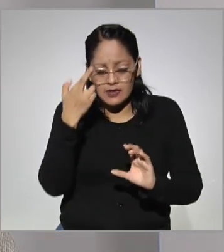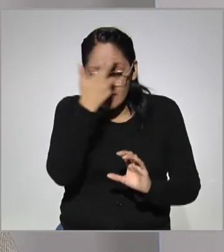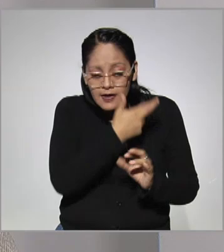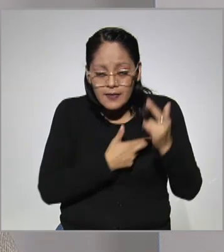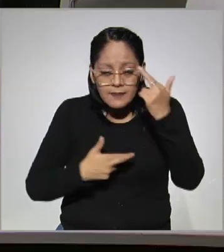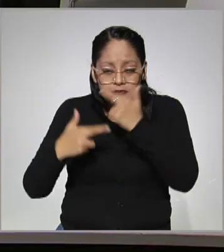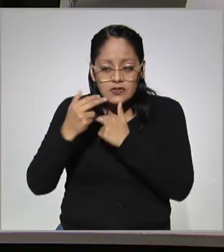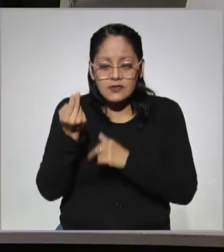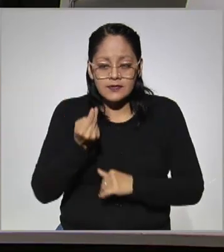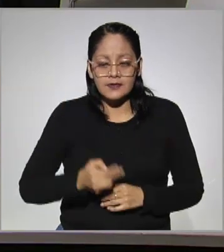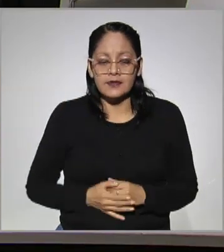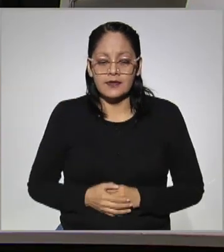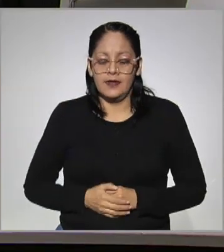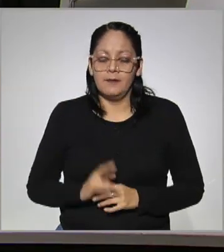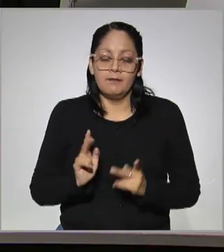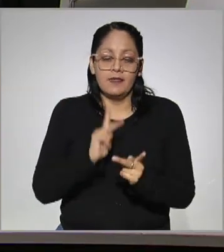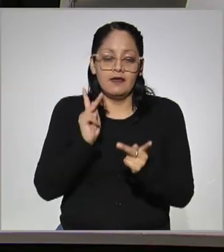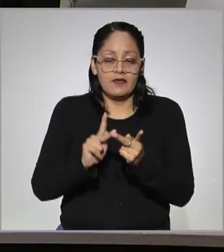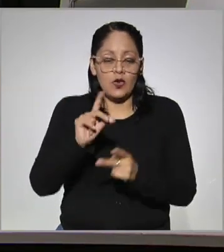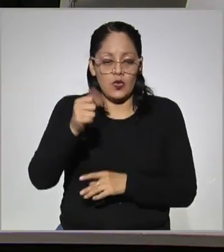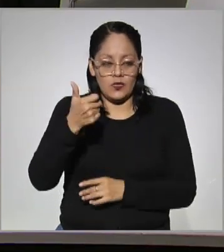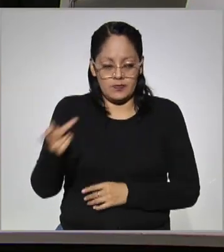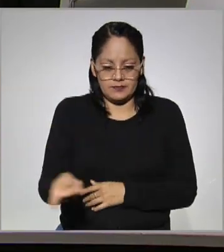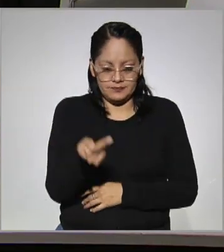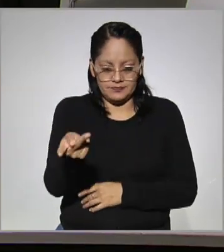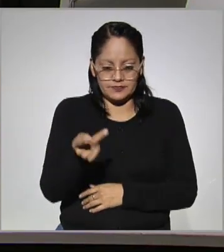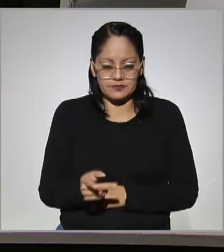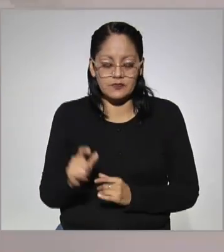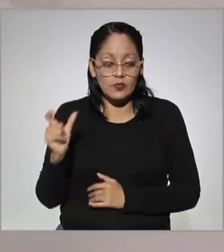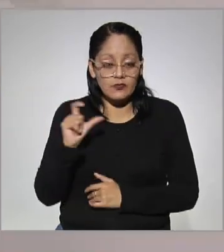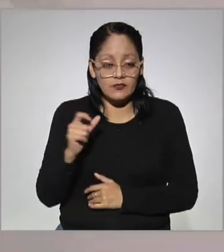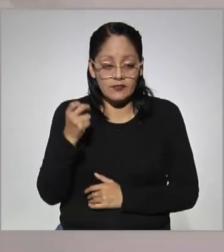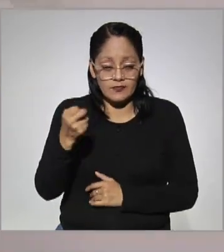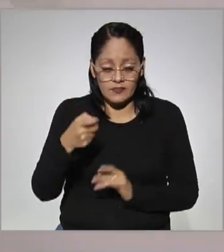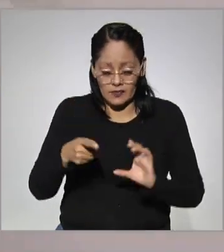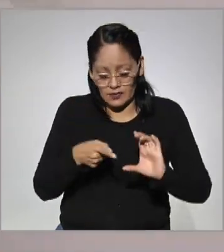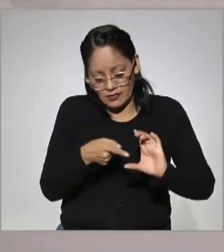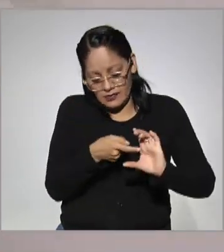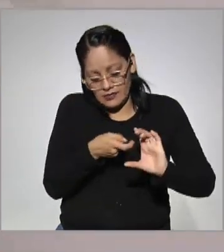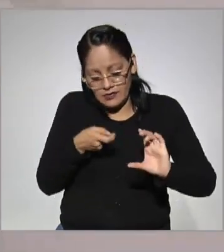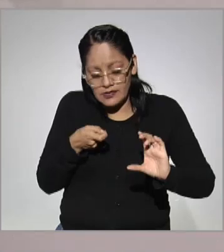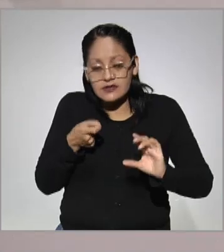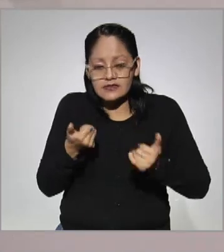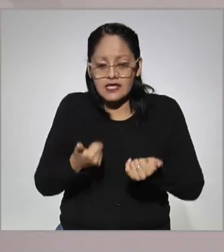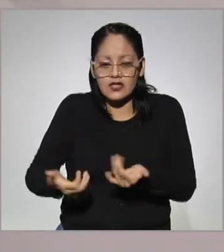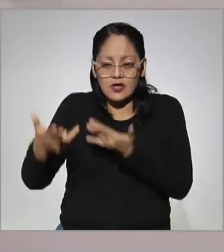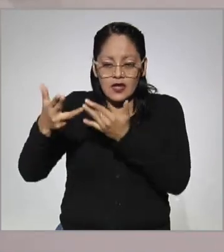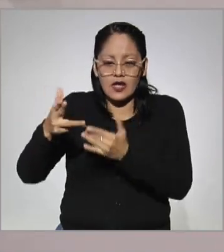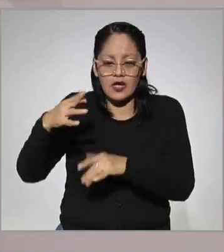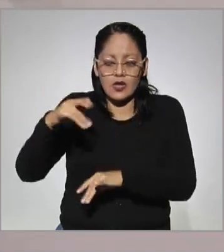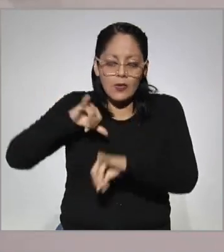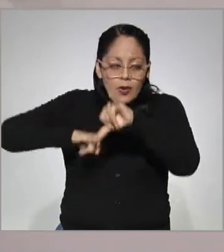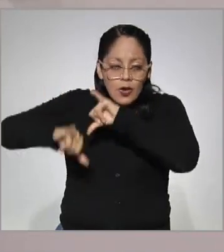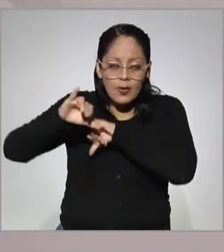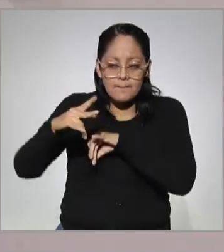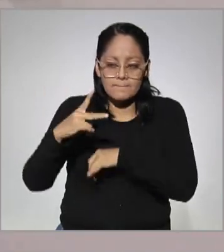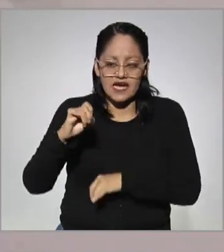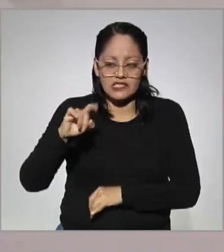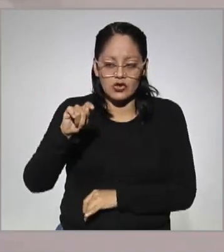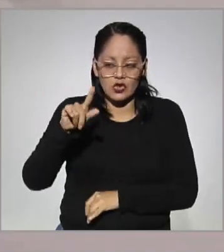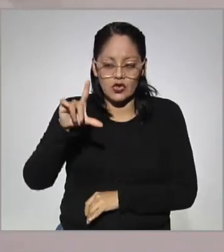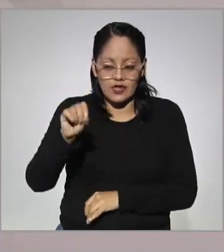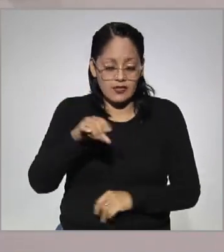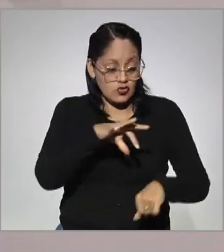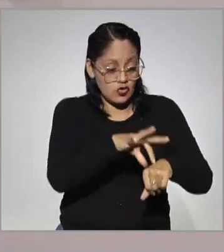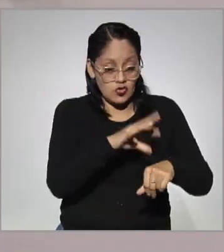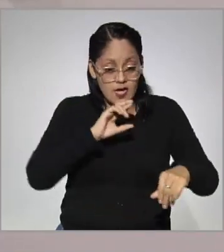revisiones. Perfecto. Otra pregunta. Una vez que hacen este cepillado, eso se va a mandar al laboratorio de patología. El doctor no te va a dar el